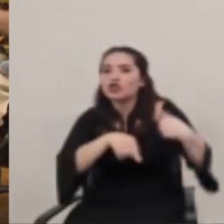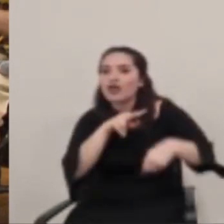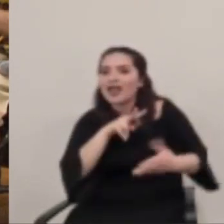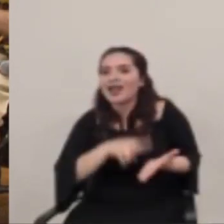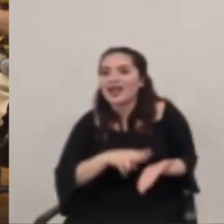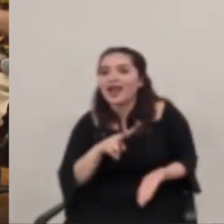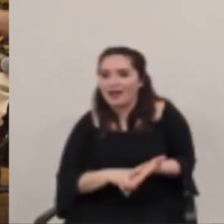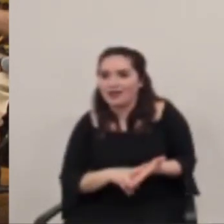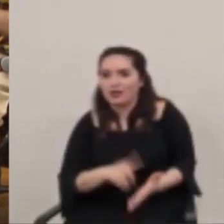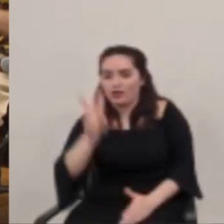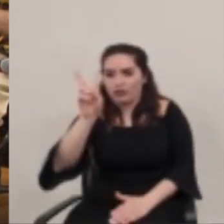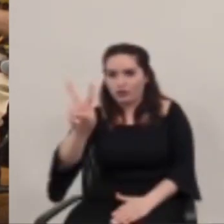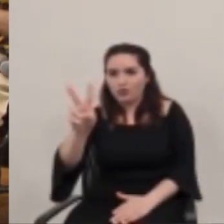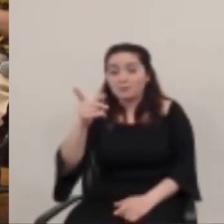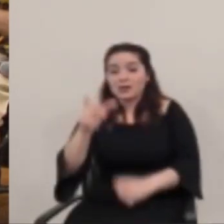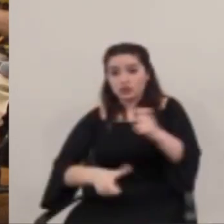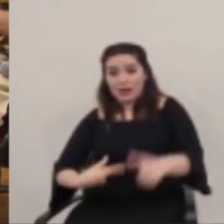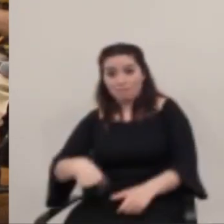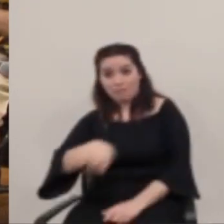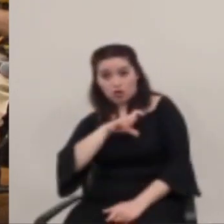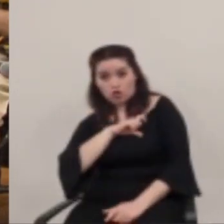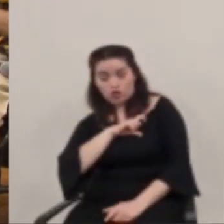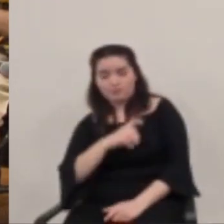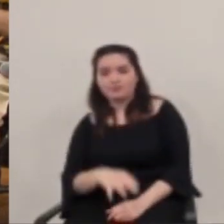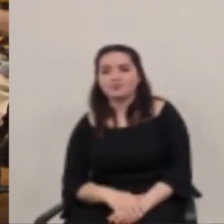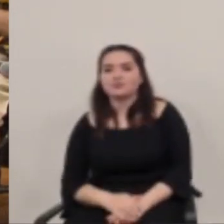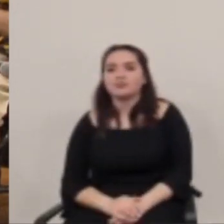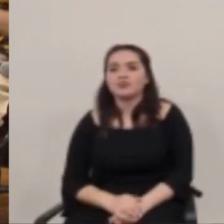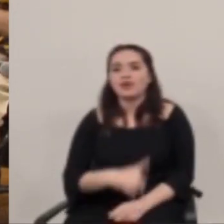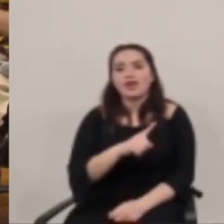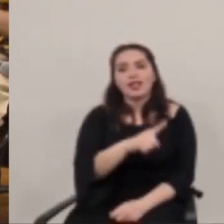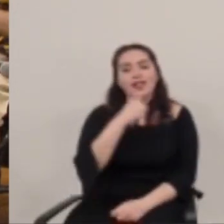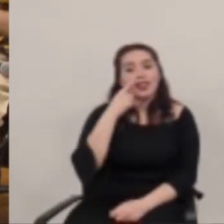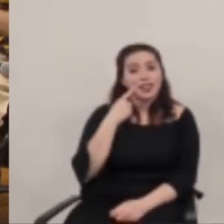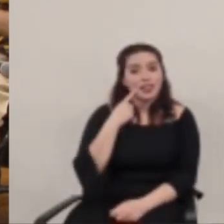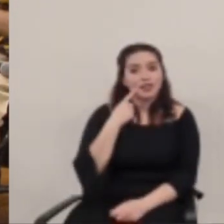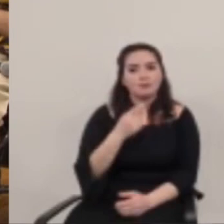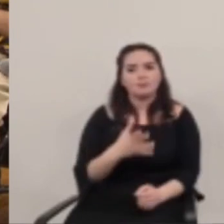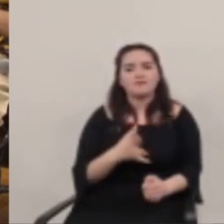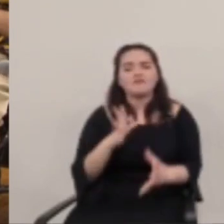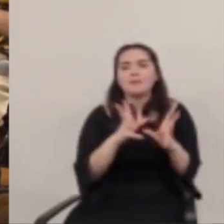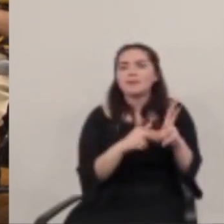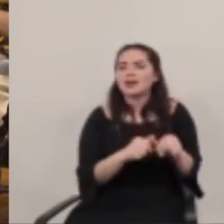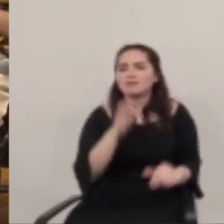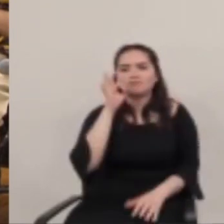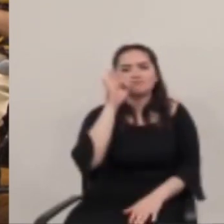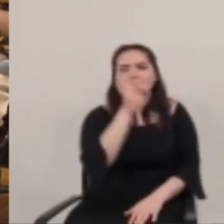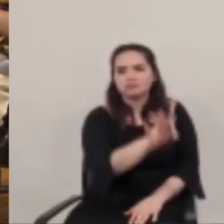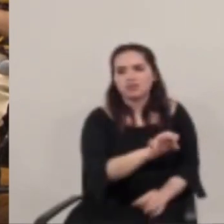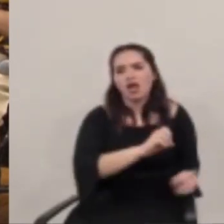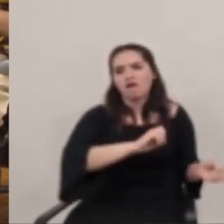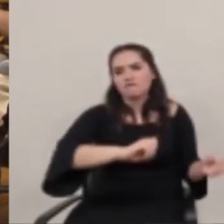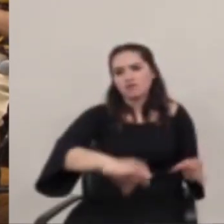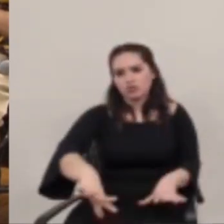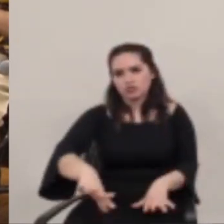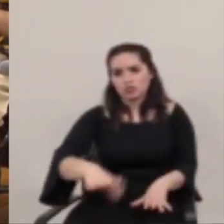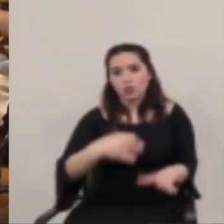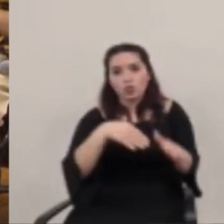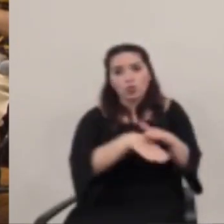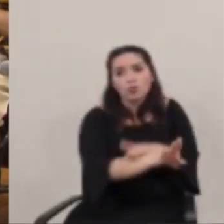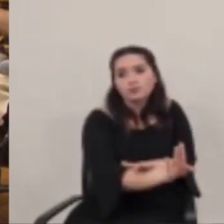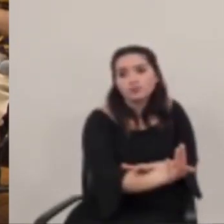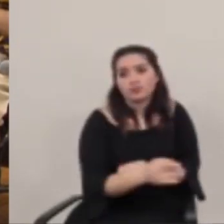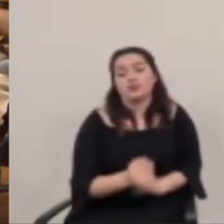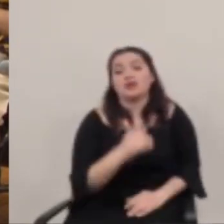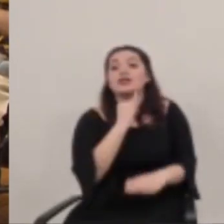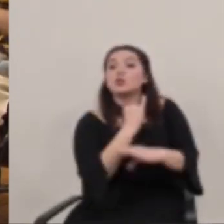que es la historia de dos españoles, él de una familia muy, muy acomodada, que lo abandonaron para esconderlos en una